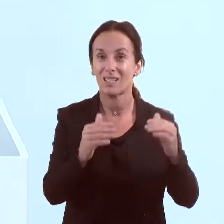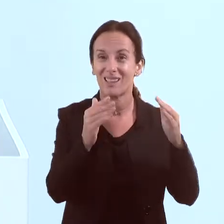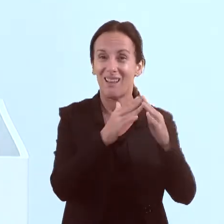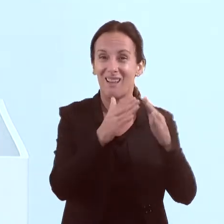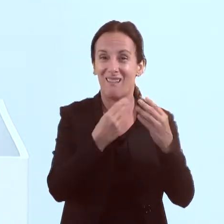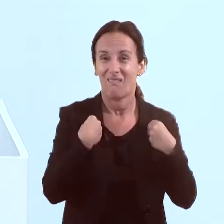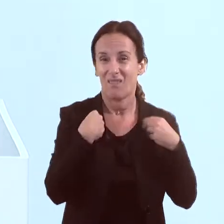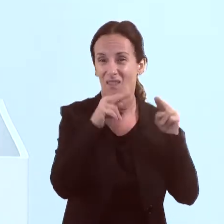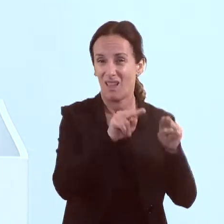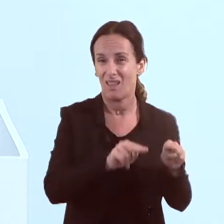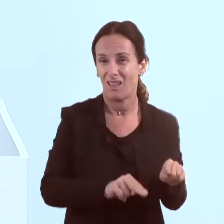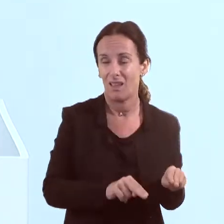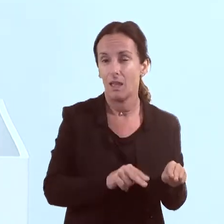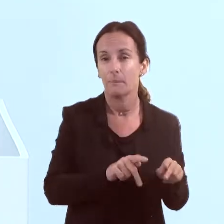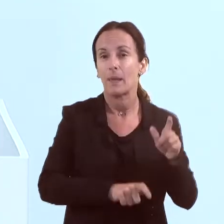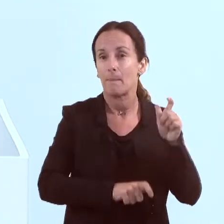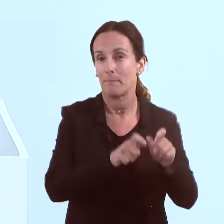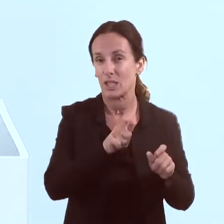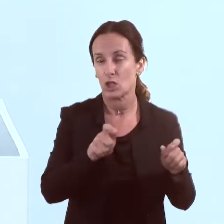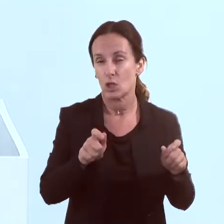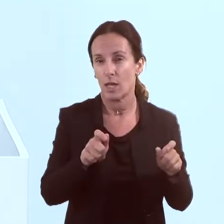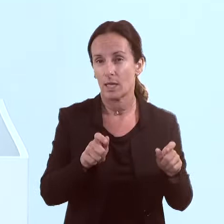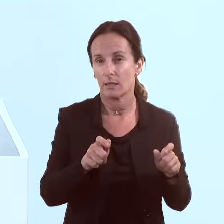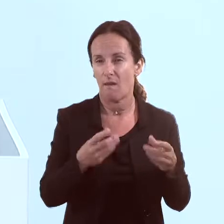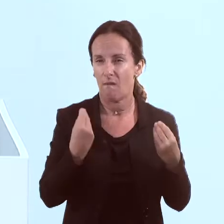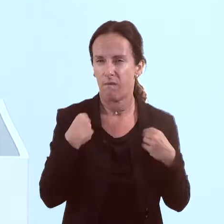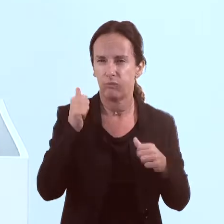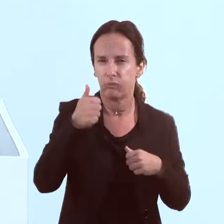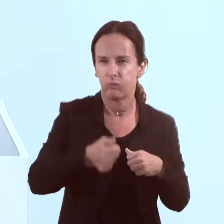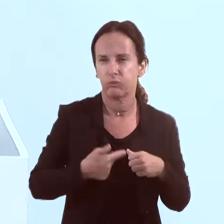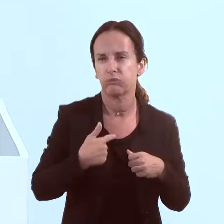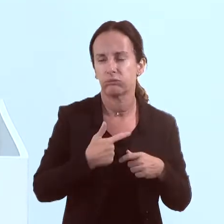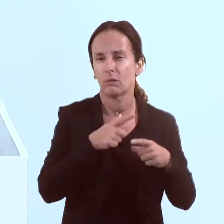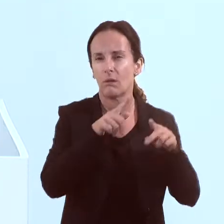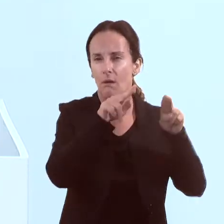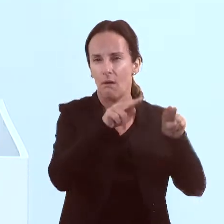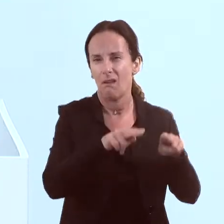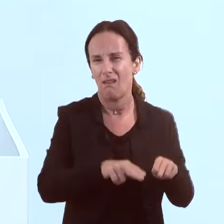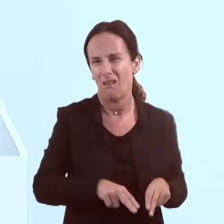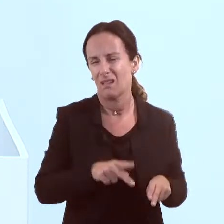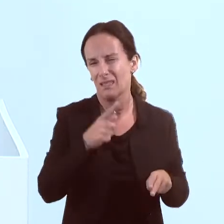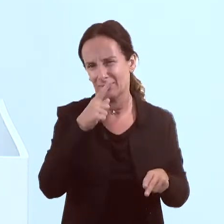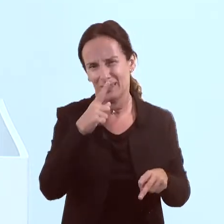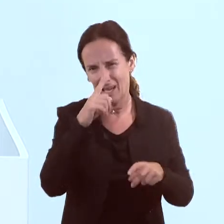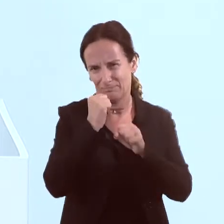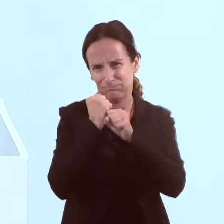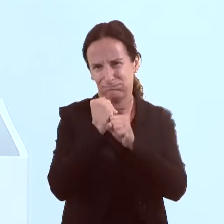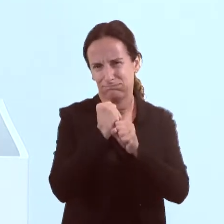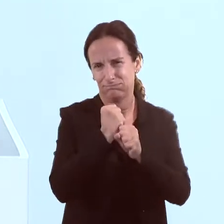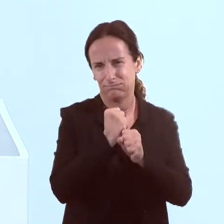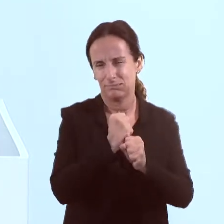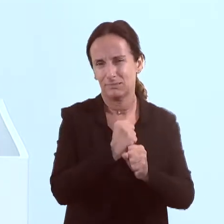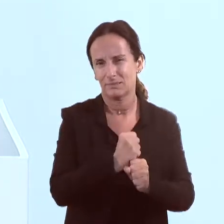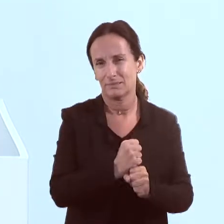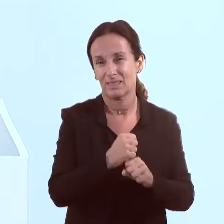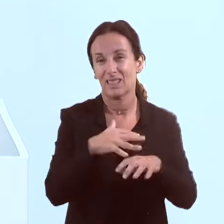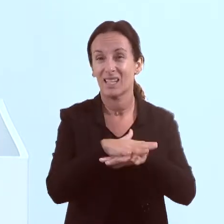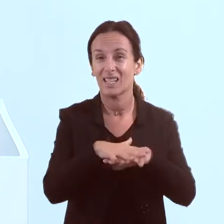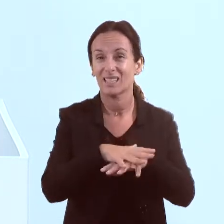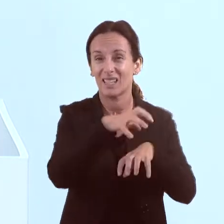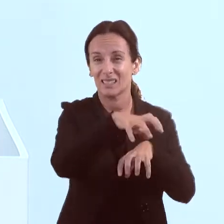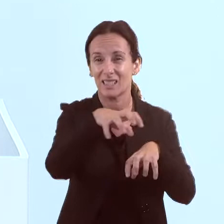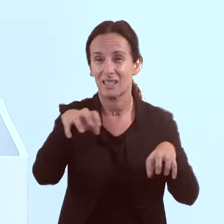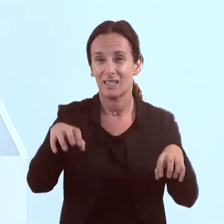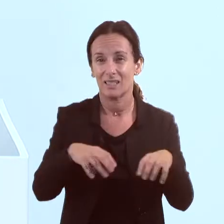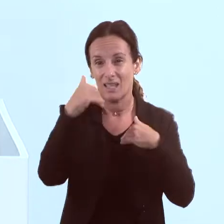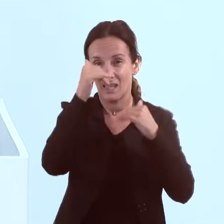desinstitucionalización, personas que están institucionalizadas, que se han cronificado en la red tradicional de atención a